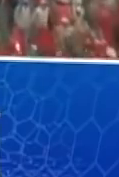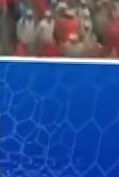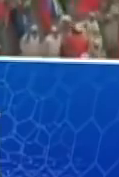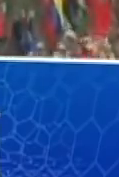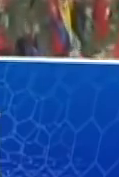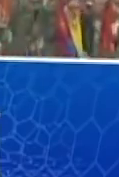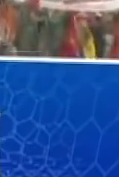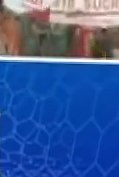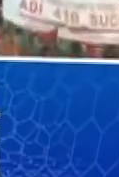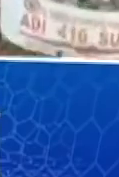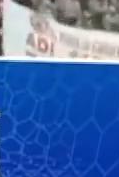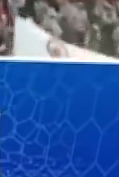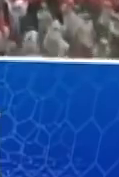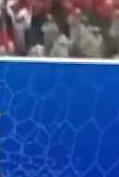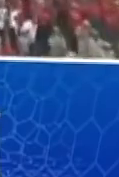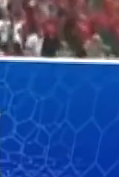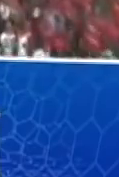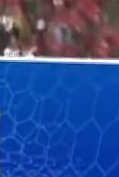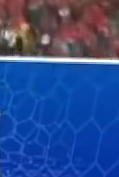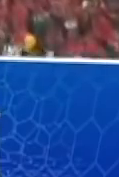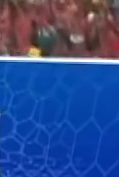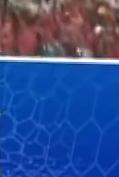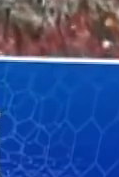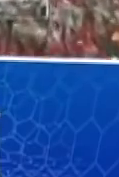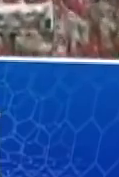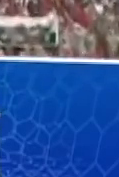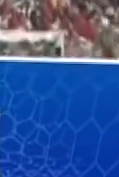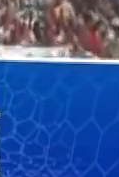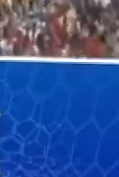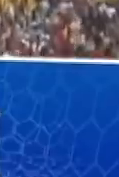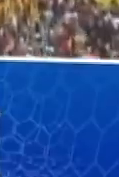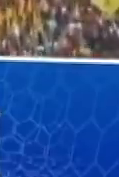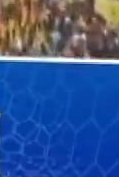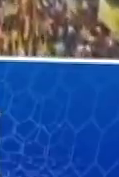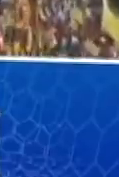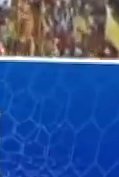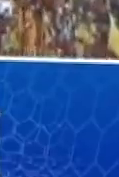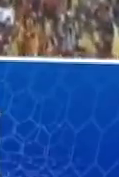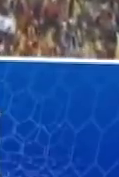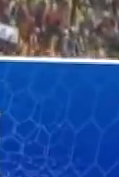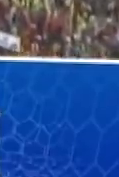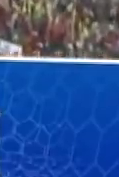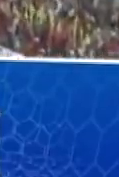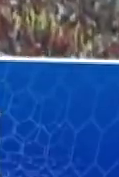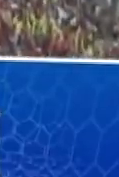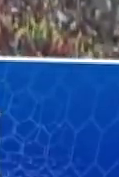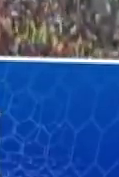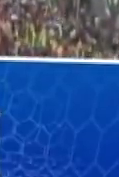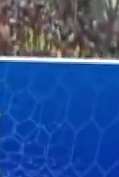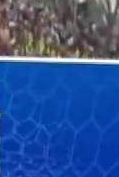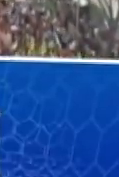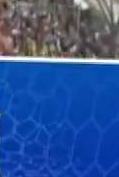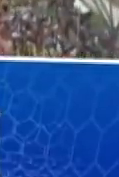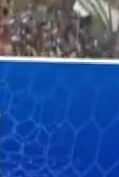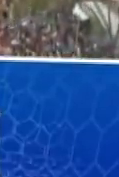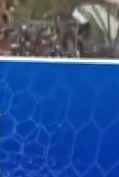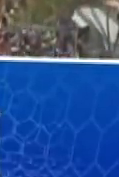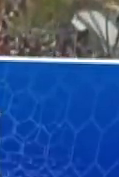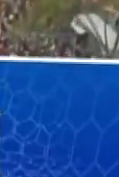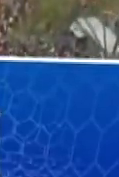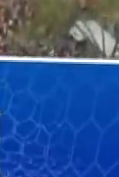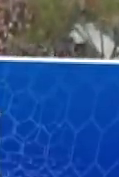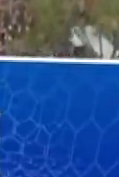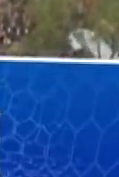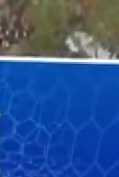nueva Asamblea Nacional y el pueblo con su voto elegirá a los diputados y diputadas de esa nueva